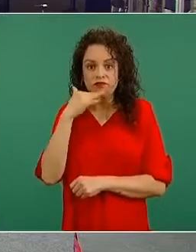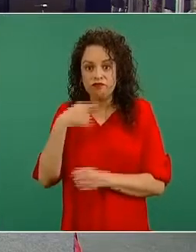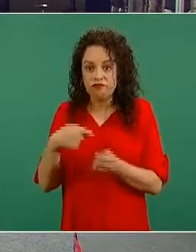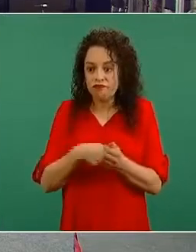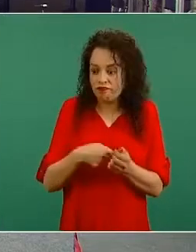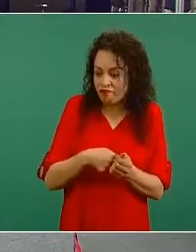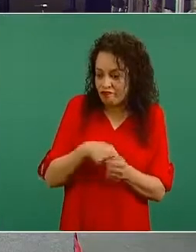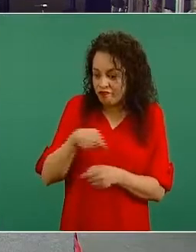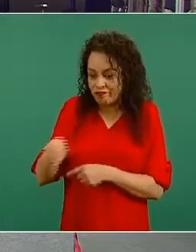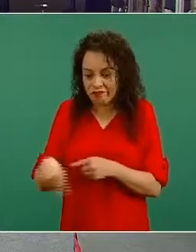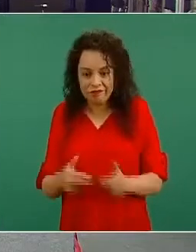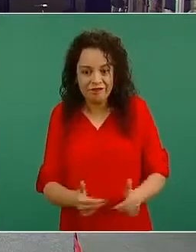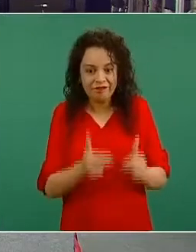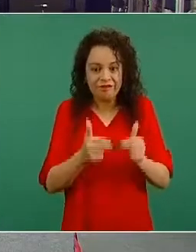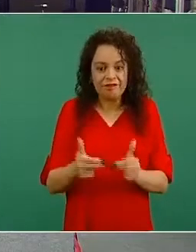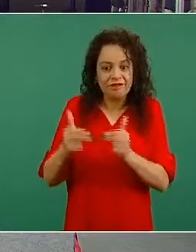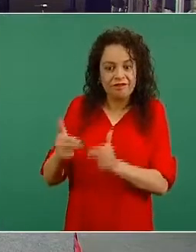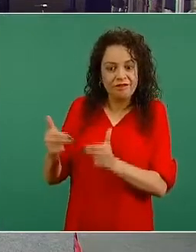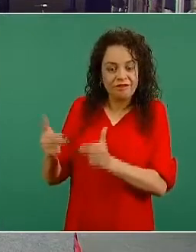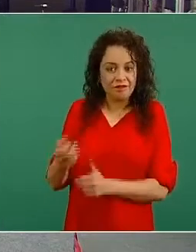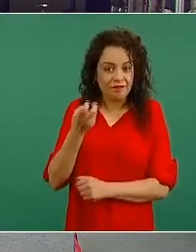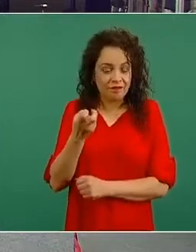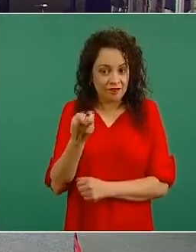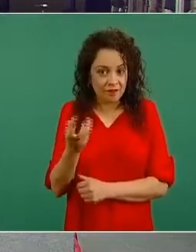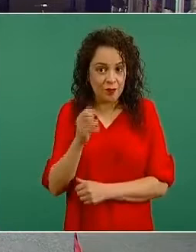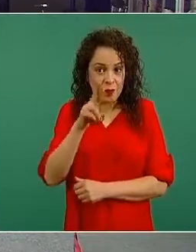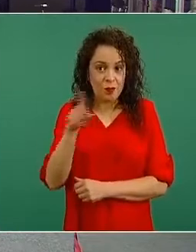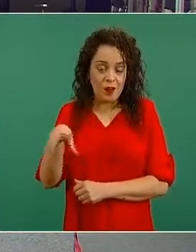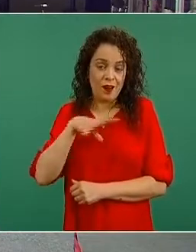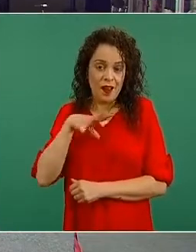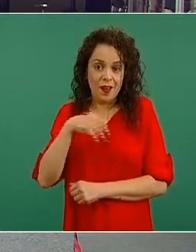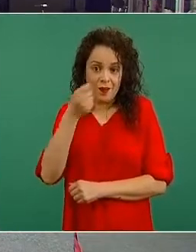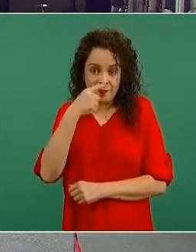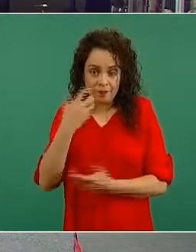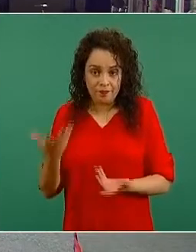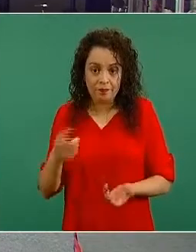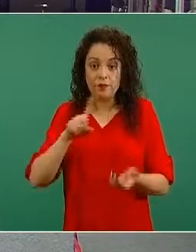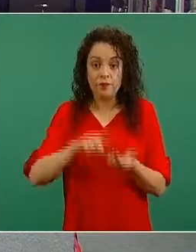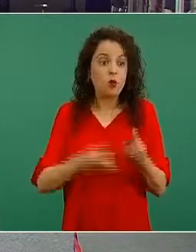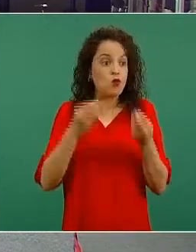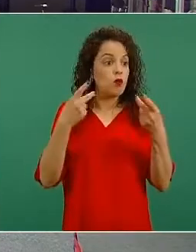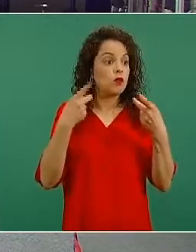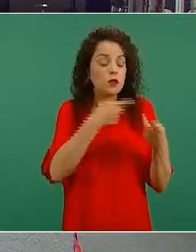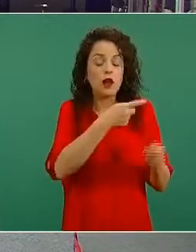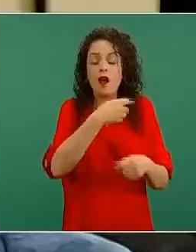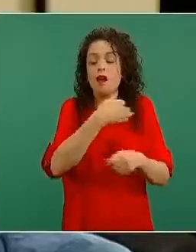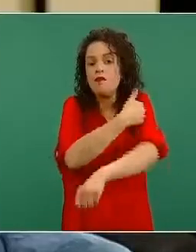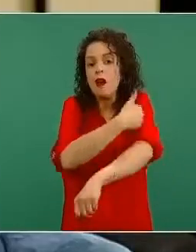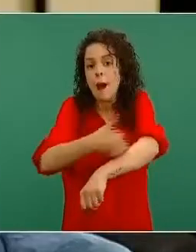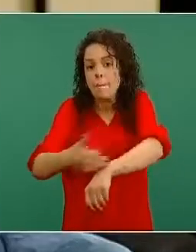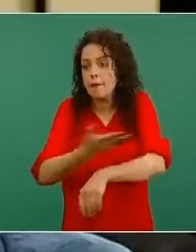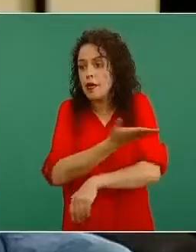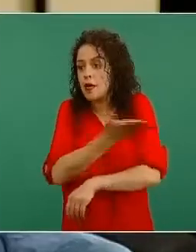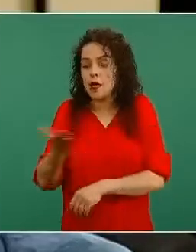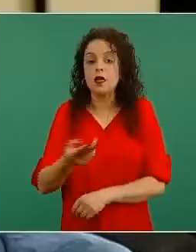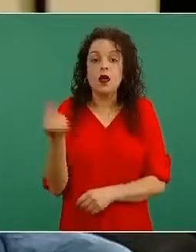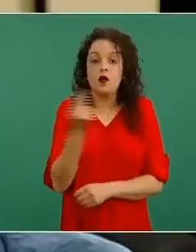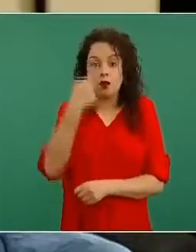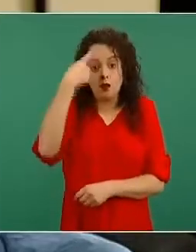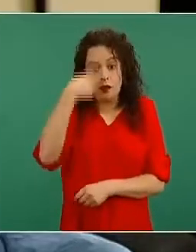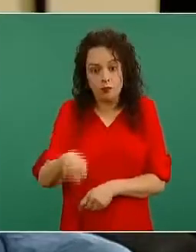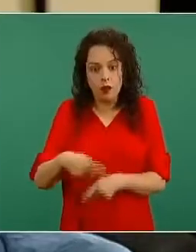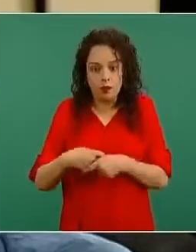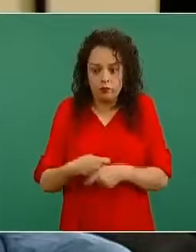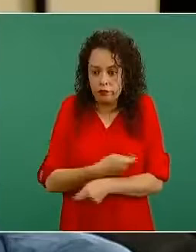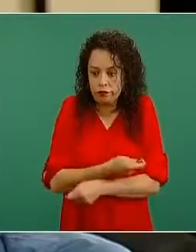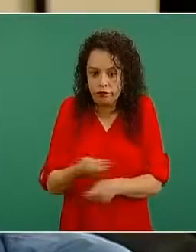muchísimas familias que dependen de estos ingresos, que muchas veces son esquemas piramidales, ¿no? O de multinivel para su distribución, como